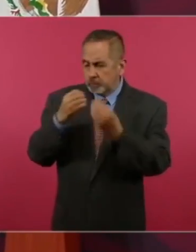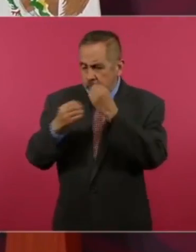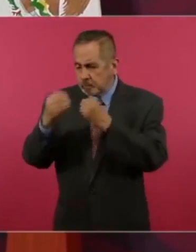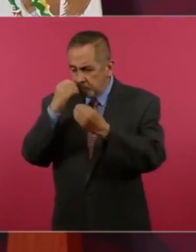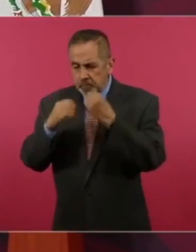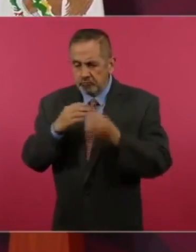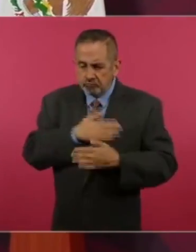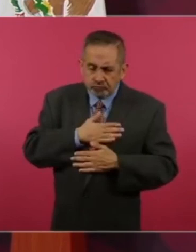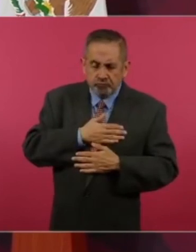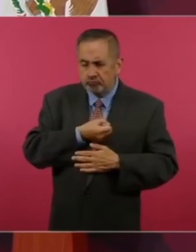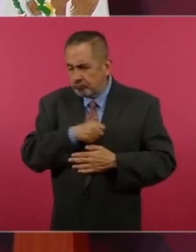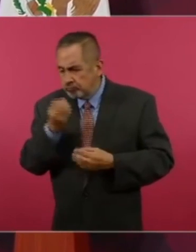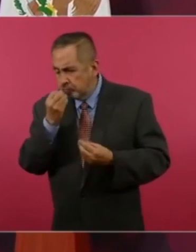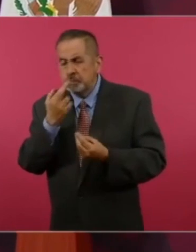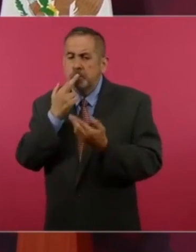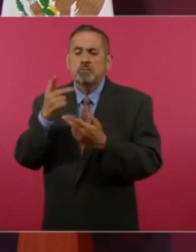alimentación